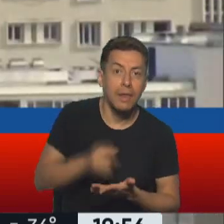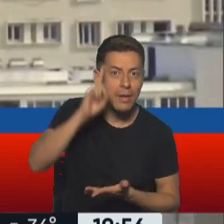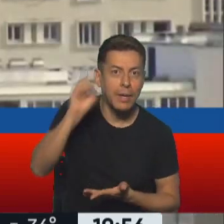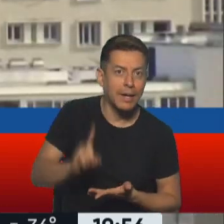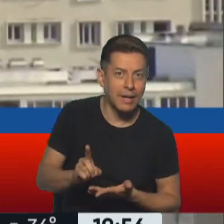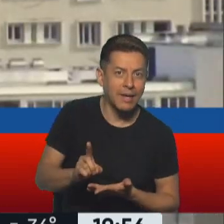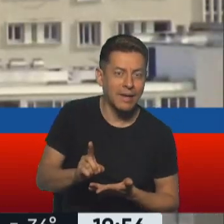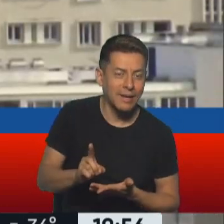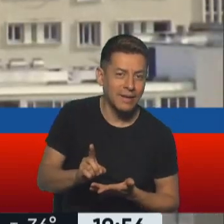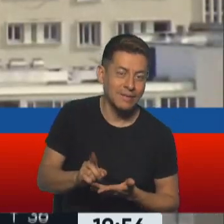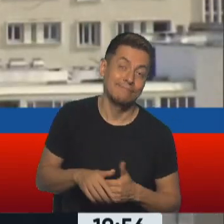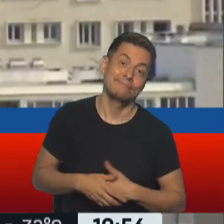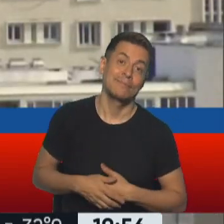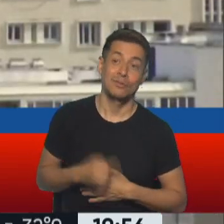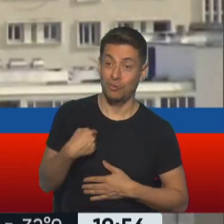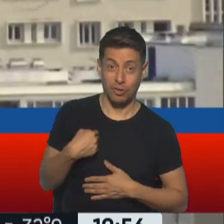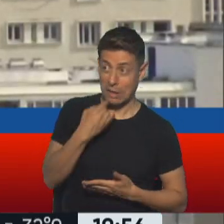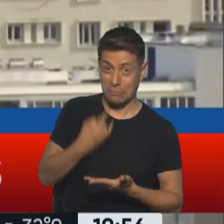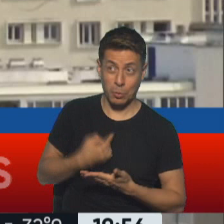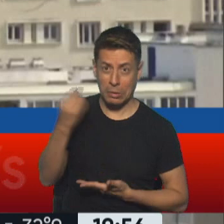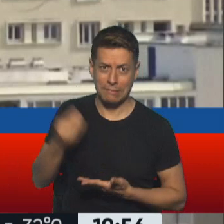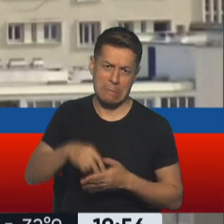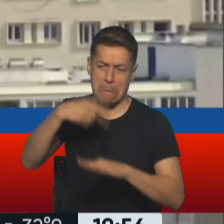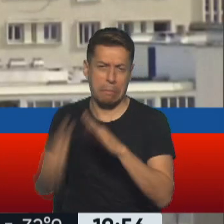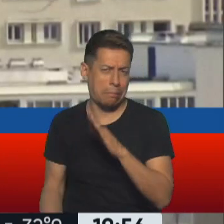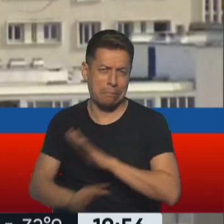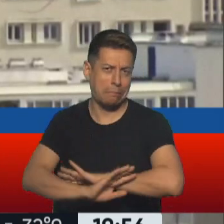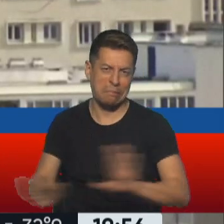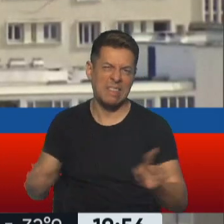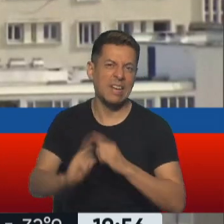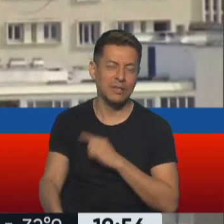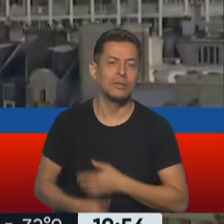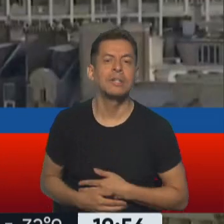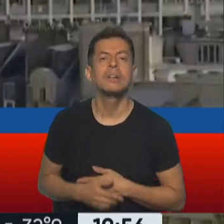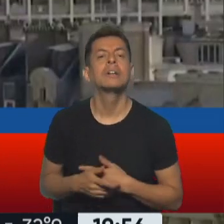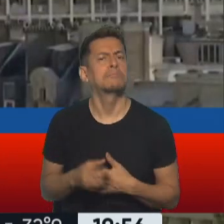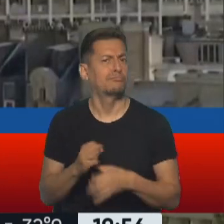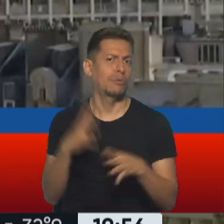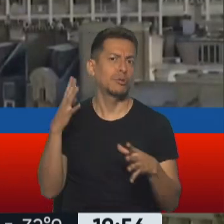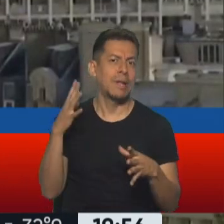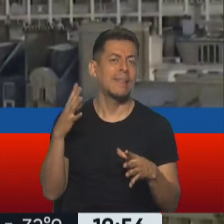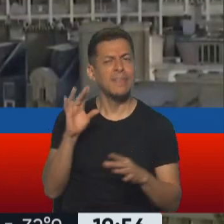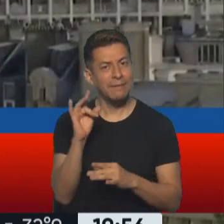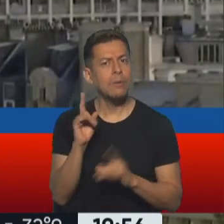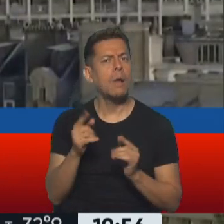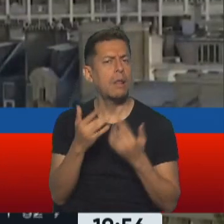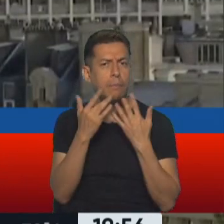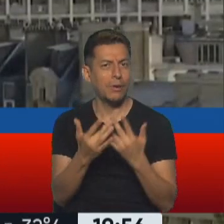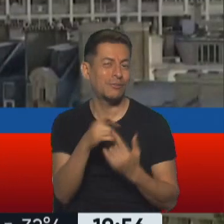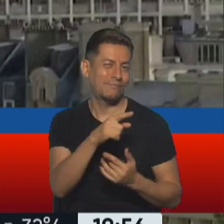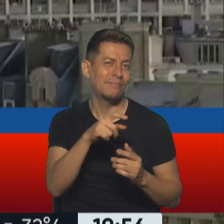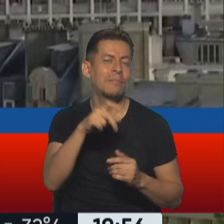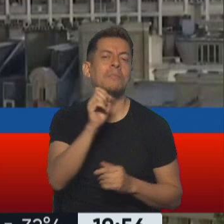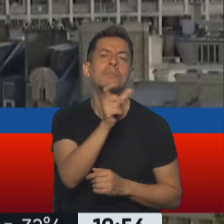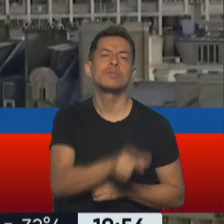Te imaginas, nosotros estábamos en el agua. Lo ovacionaron, no, impresionante. Cuando terminó esta proeza. Fue más difícil de lo que imaginé, pero igual fue bello, declaró Paulin.